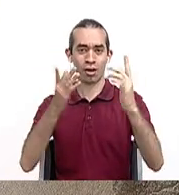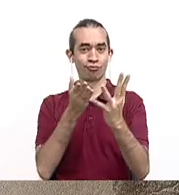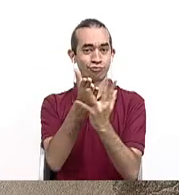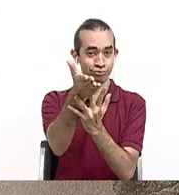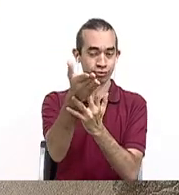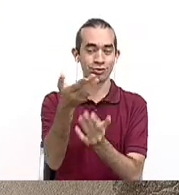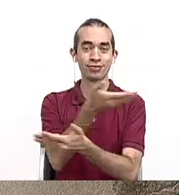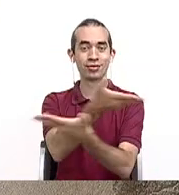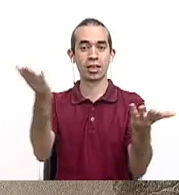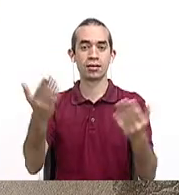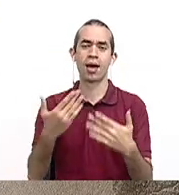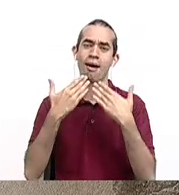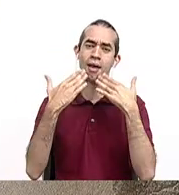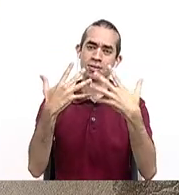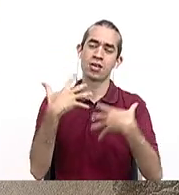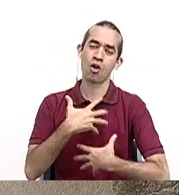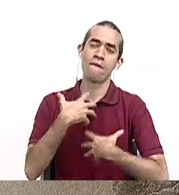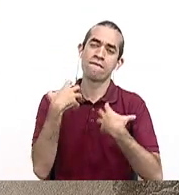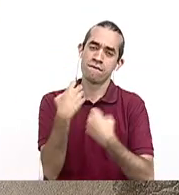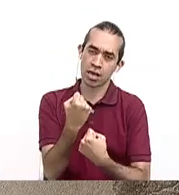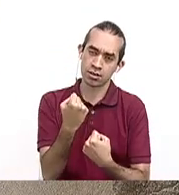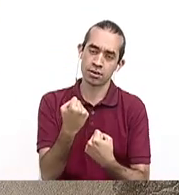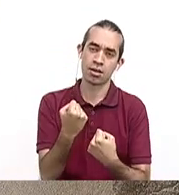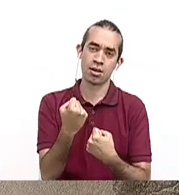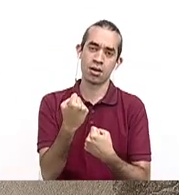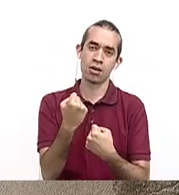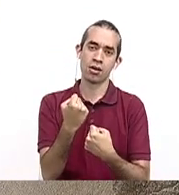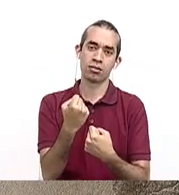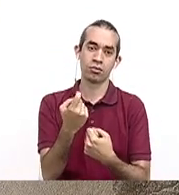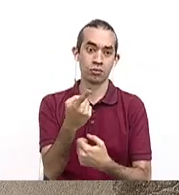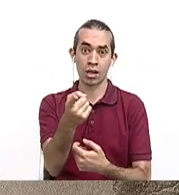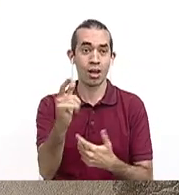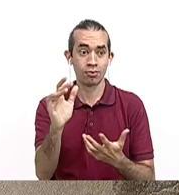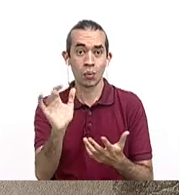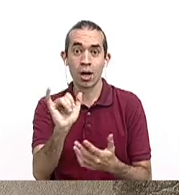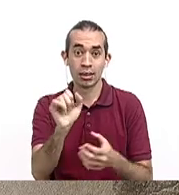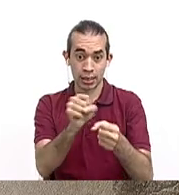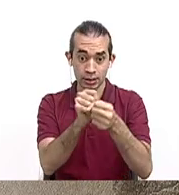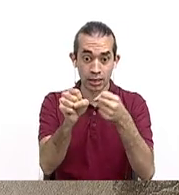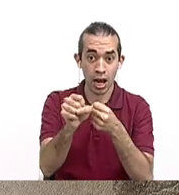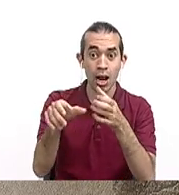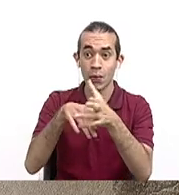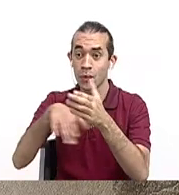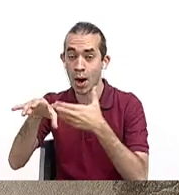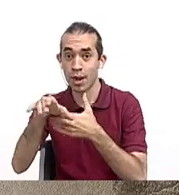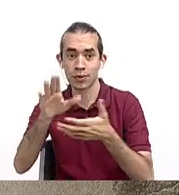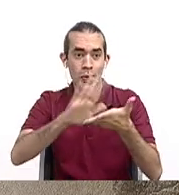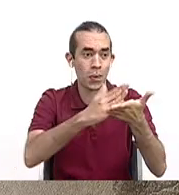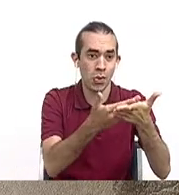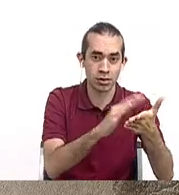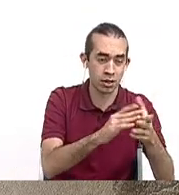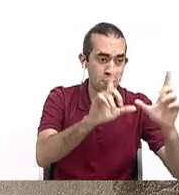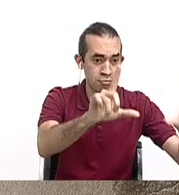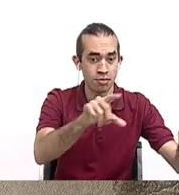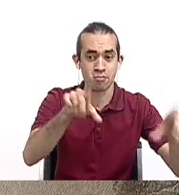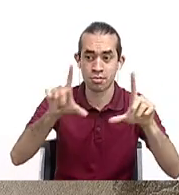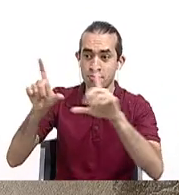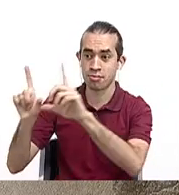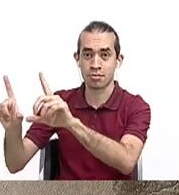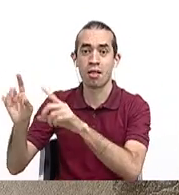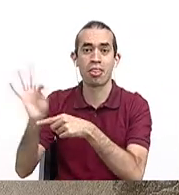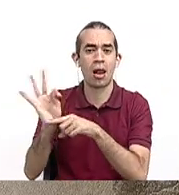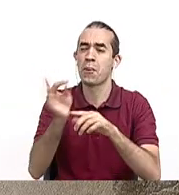muchísimo la confianza que nos da para entrar aquí a la salita a su cuarto por ahí algunos tienen en la cocina la pantalla